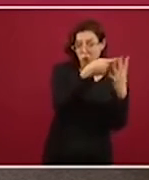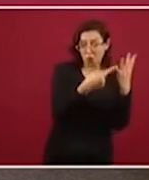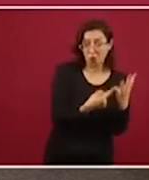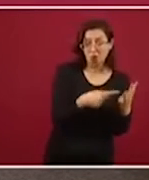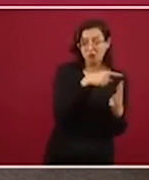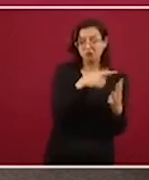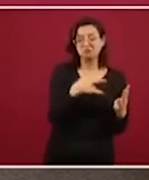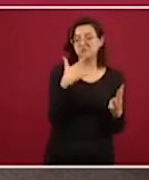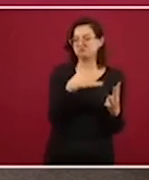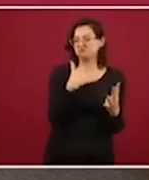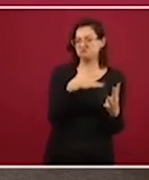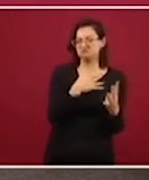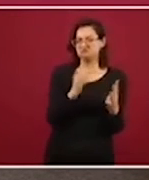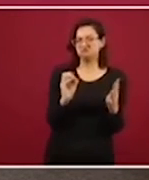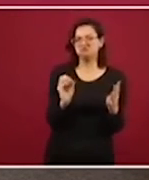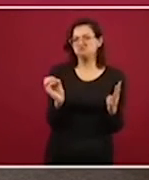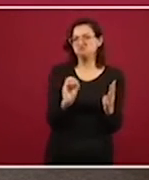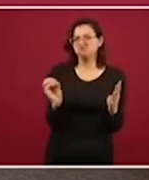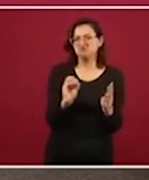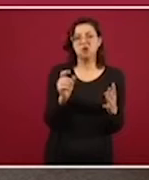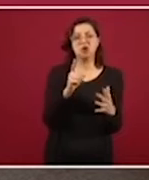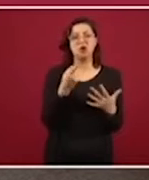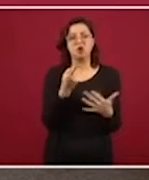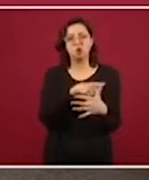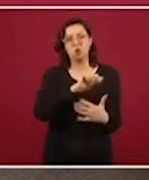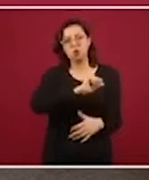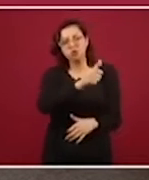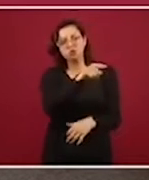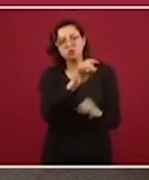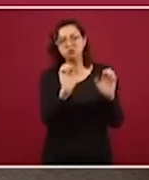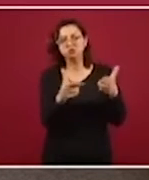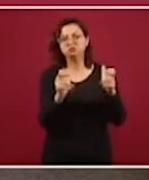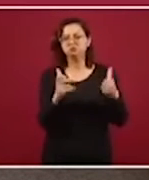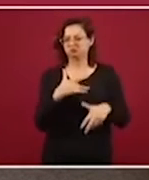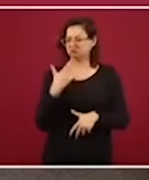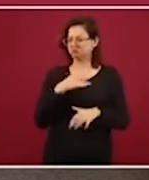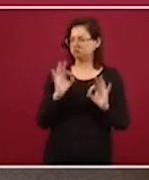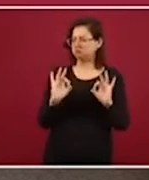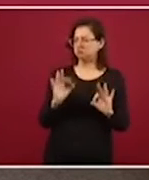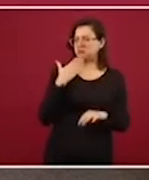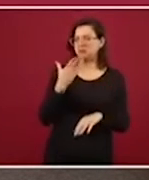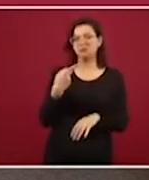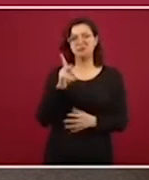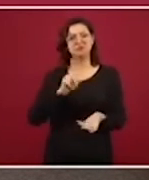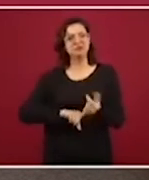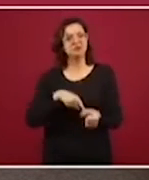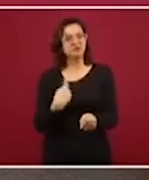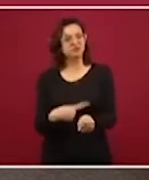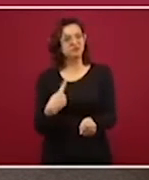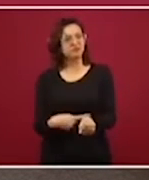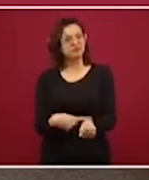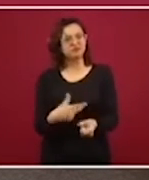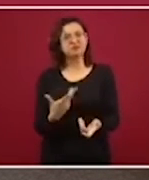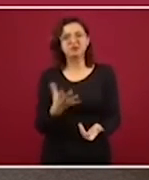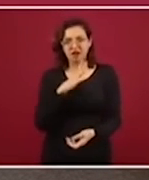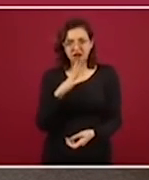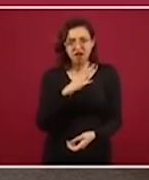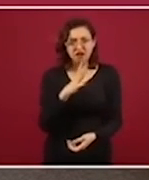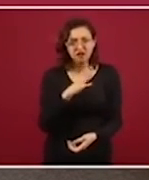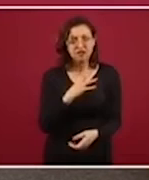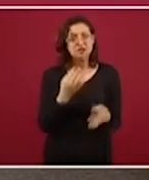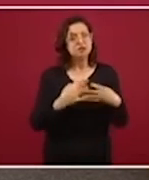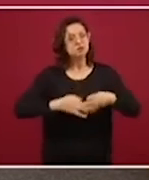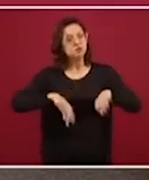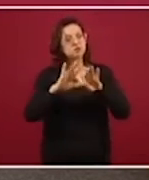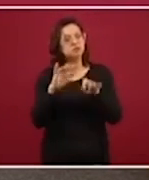el caso identificado en chiapas y el caso de chiapas es importante porque lo